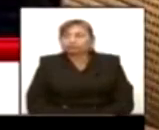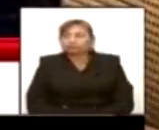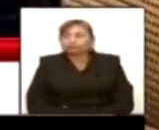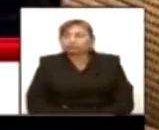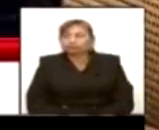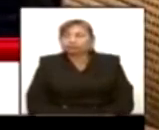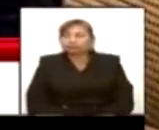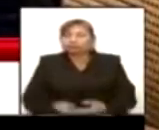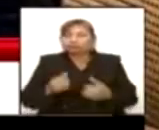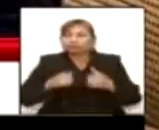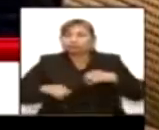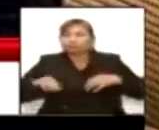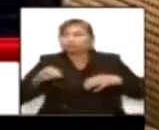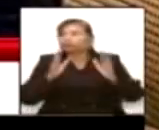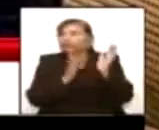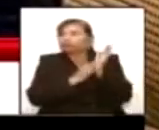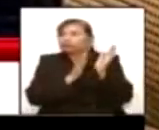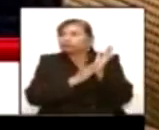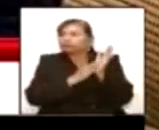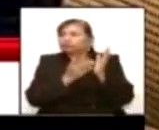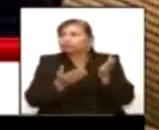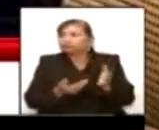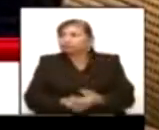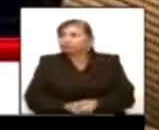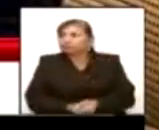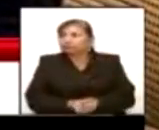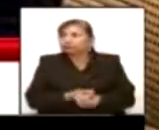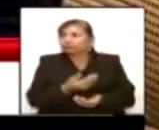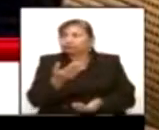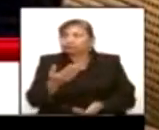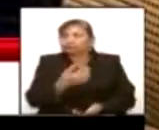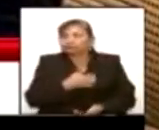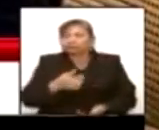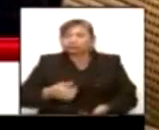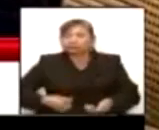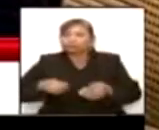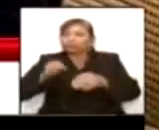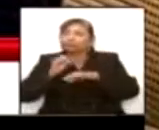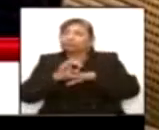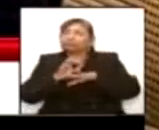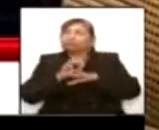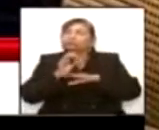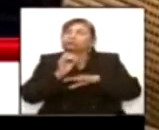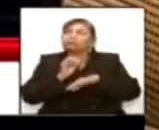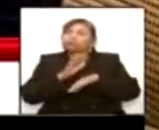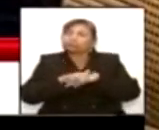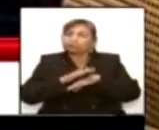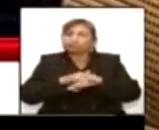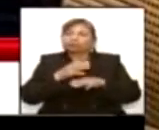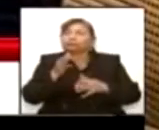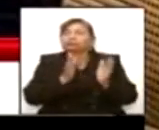a la actuación de la Defensoría del Pueblo. Señor presidente, la recomendación que hizo la Defensoría del Pueblo